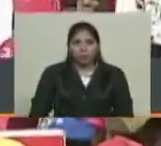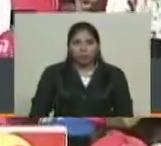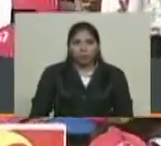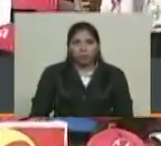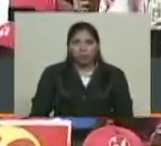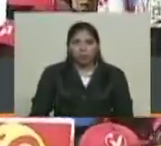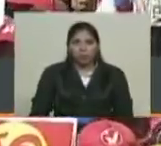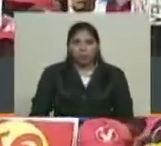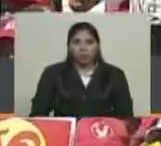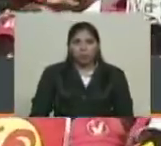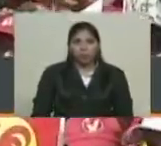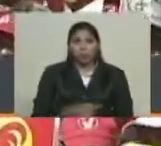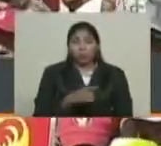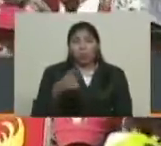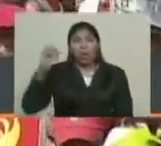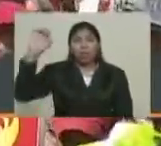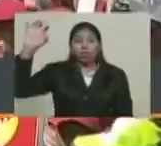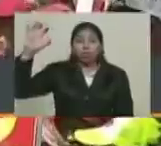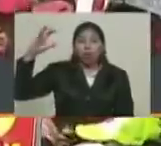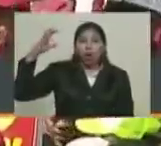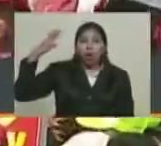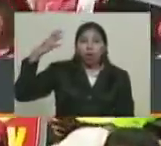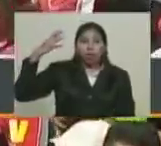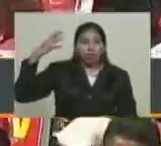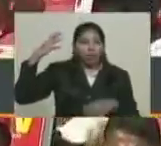Este sol está candela, ¿verdad?